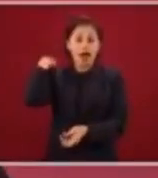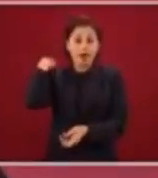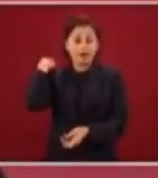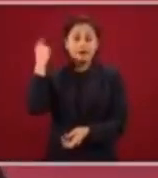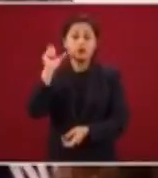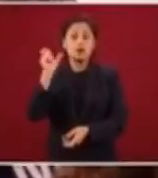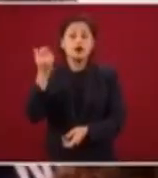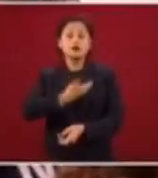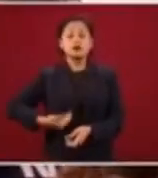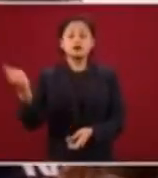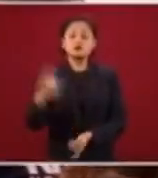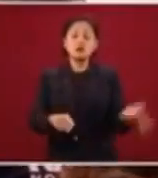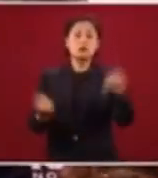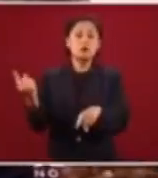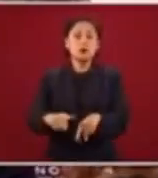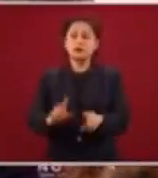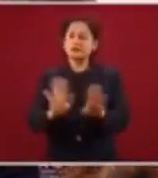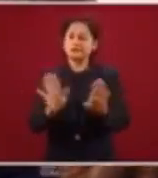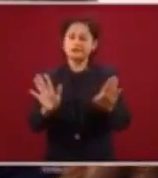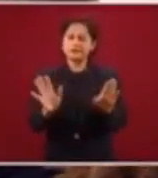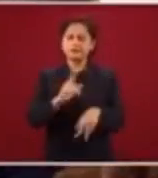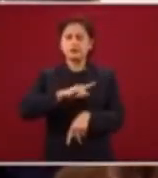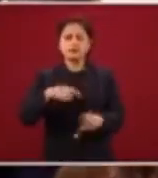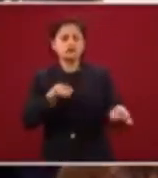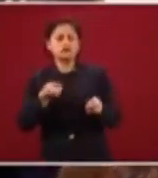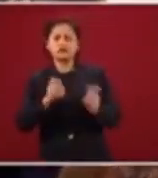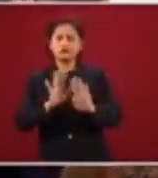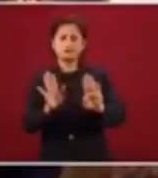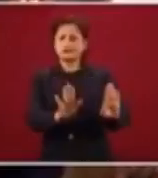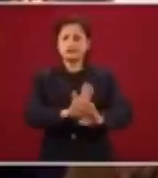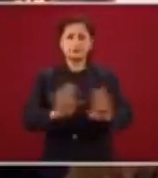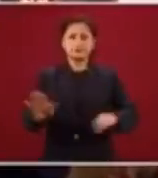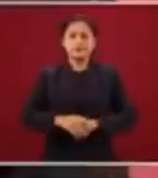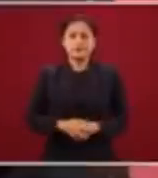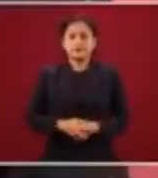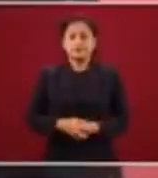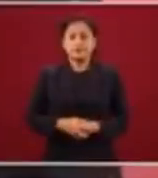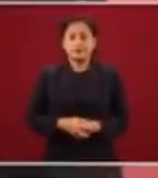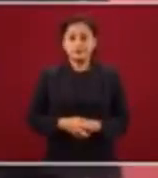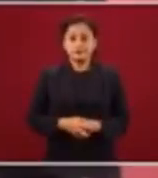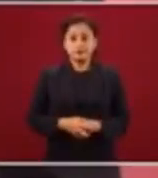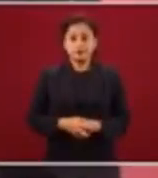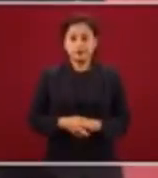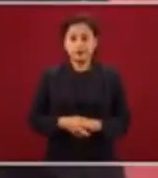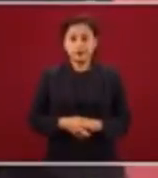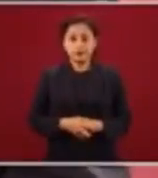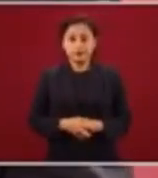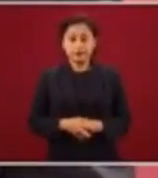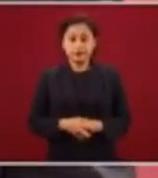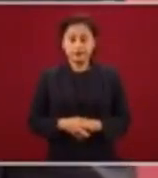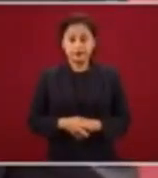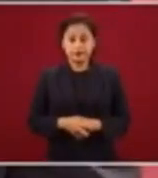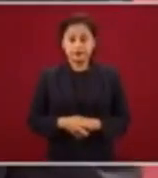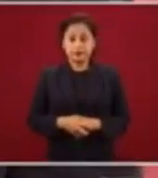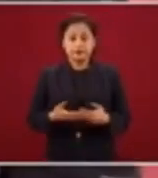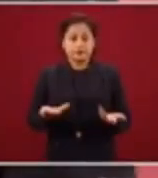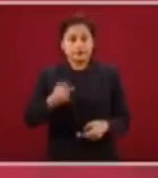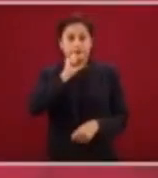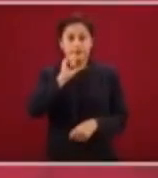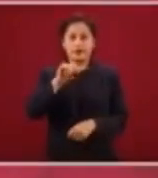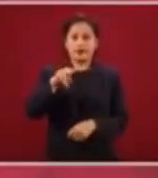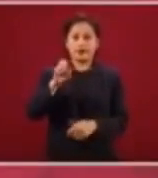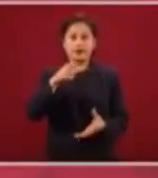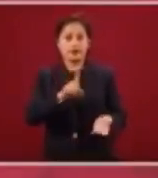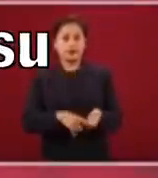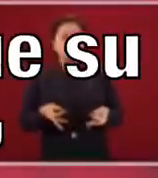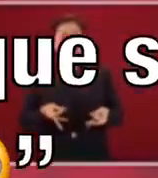situación de cada ciudadano, de cada persona. No. Y como están muy sensibles los del Instituto